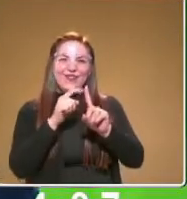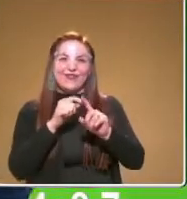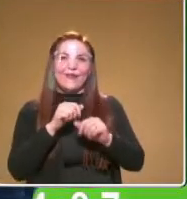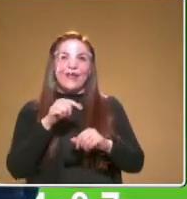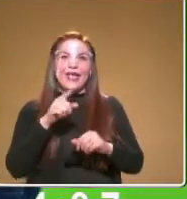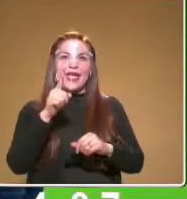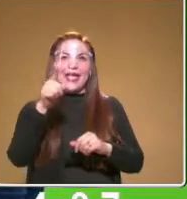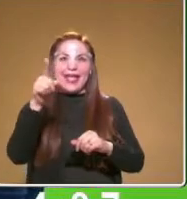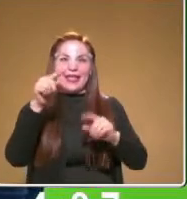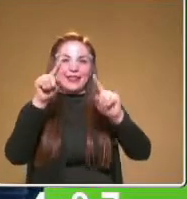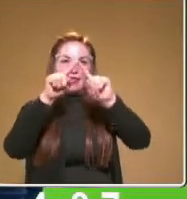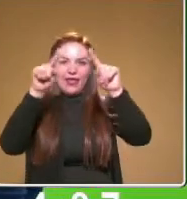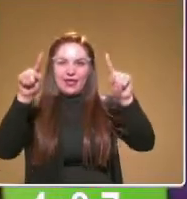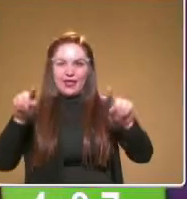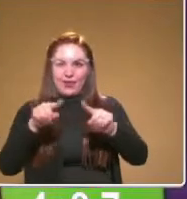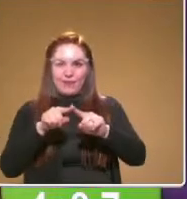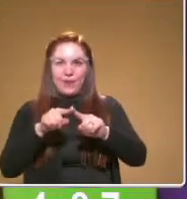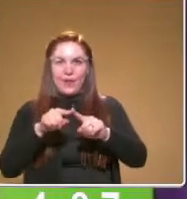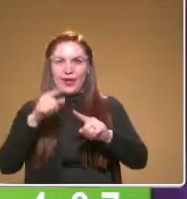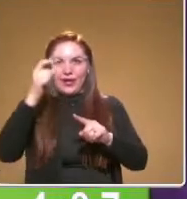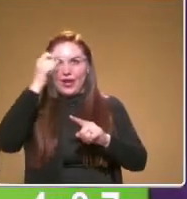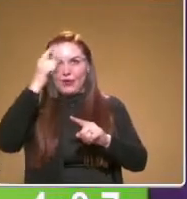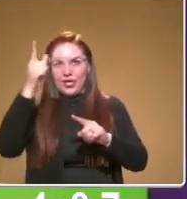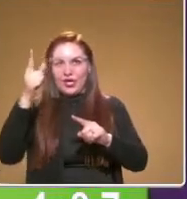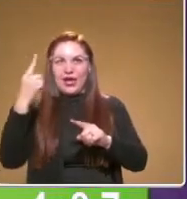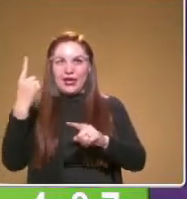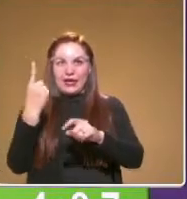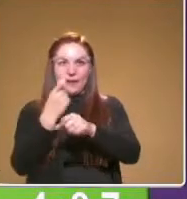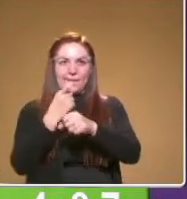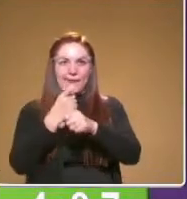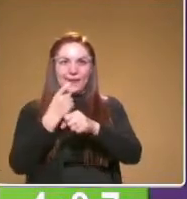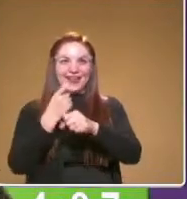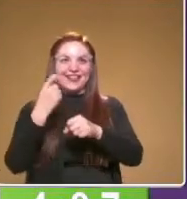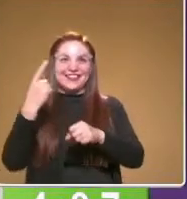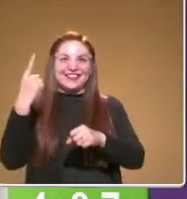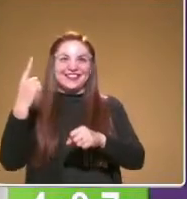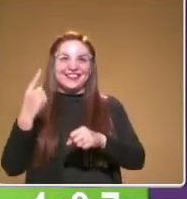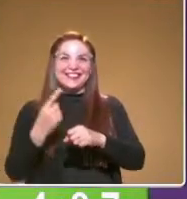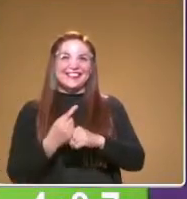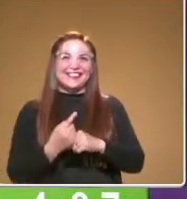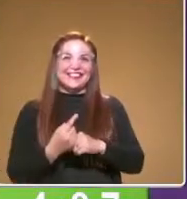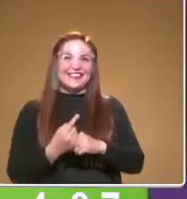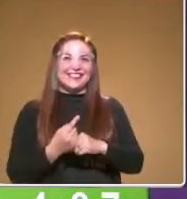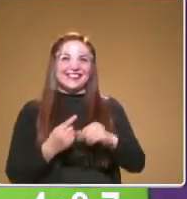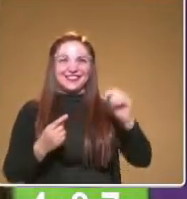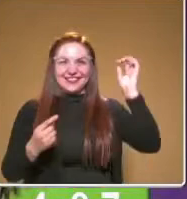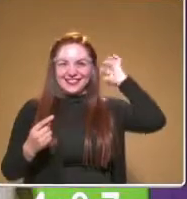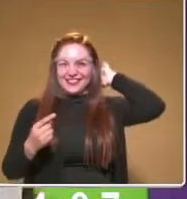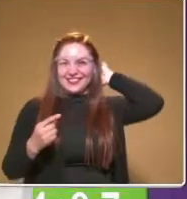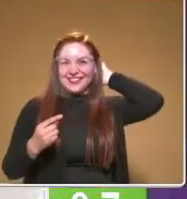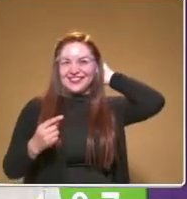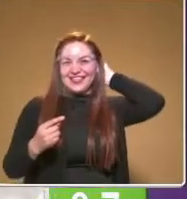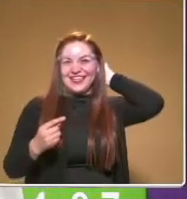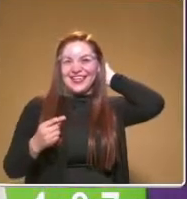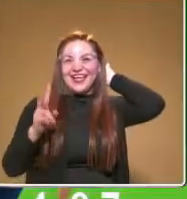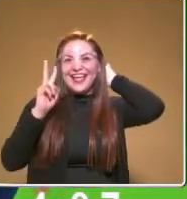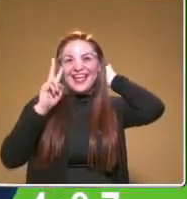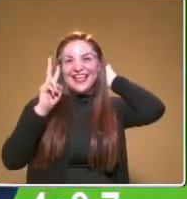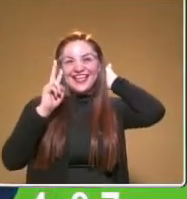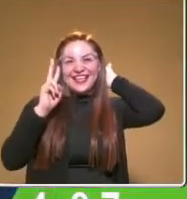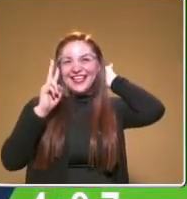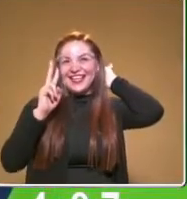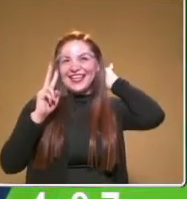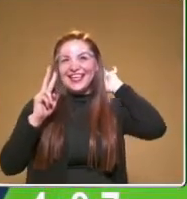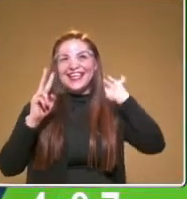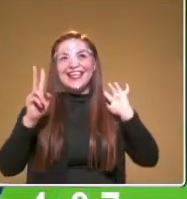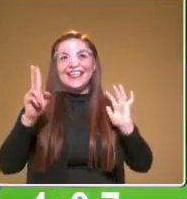Esta es mi imagen, como que escóndase para que no lo vean. No, escóndase es que el aquí, fantasmita. Que se fíjense antes de que la maestra nos dé las